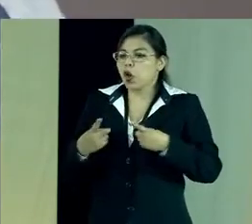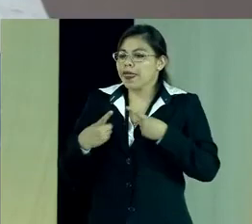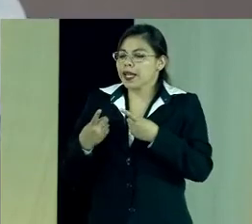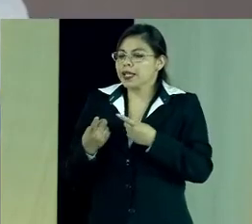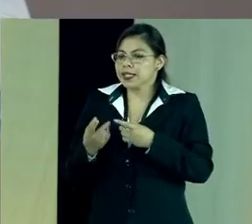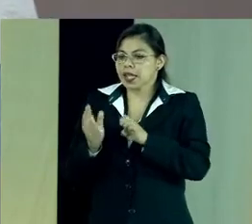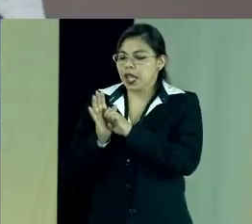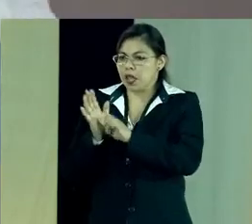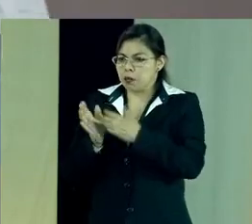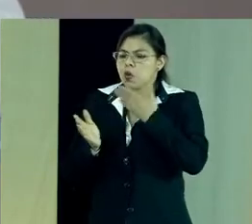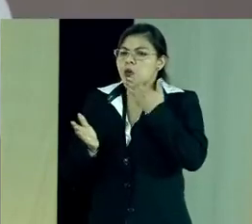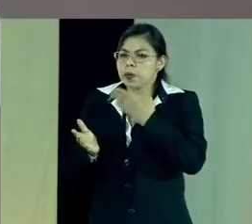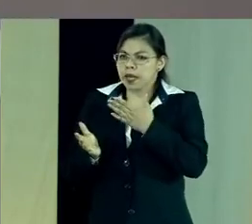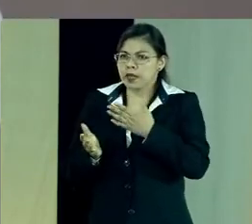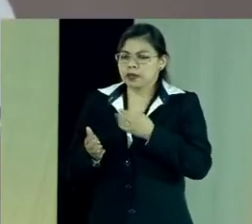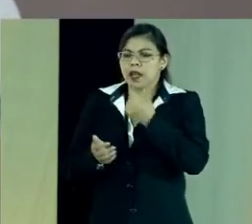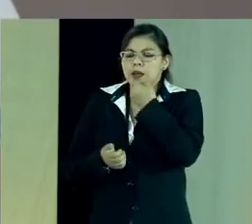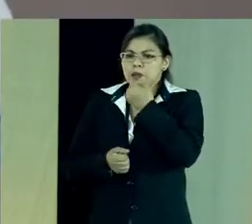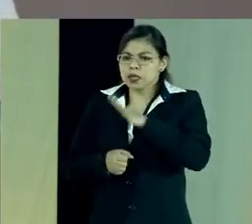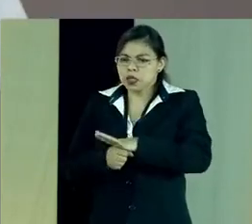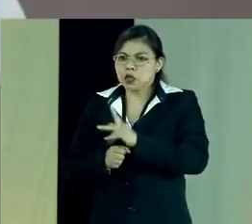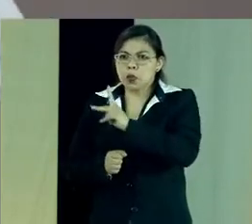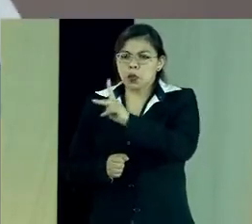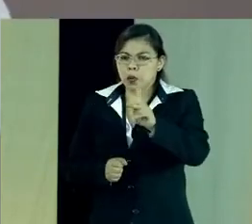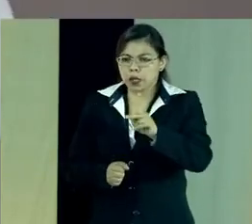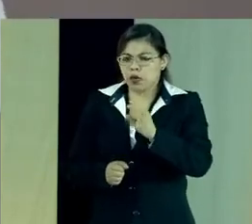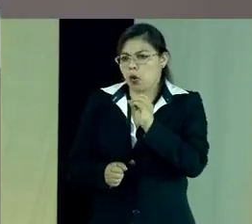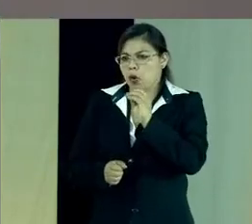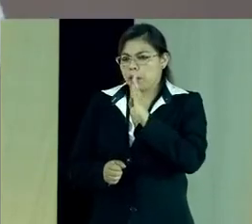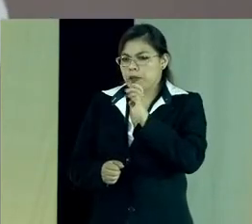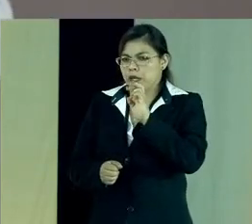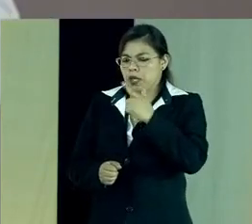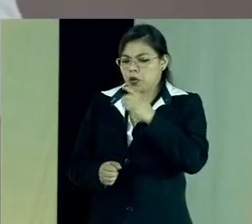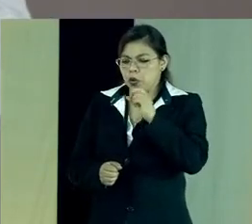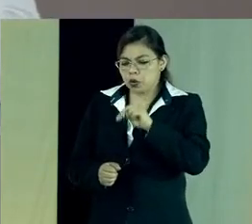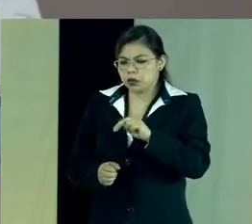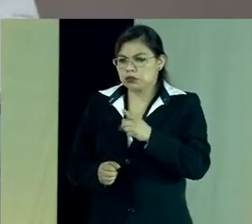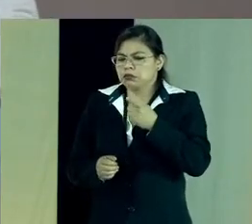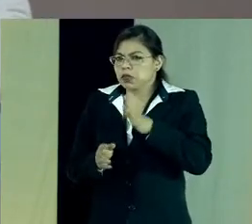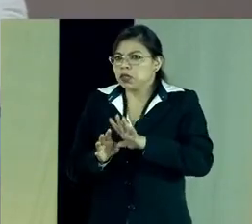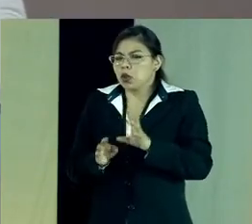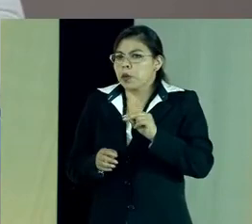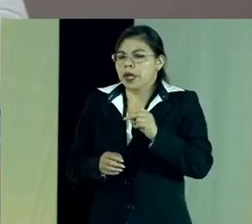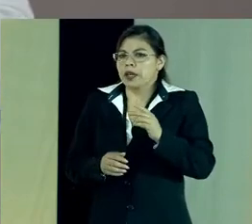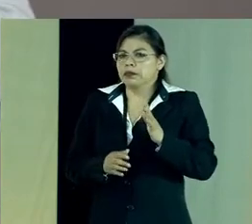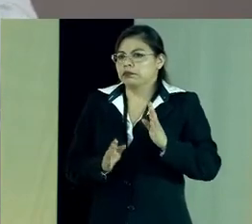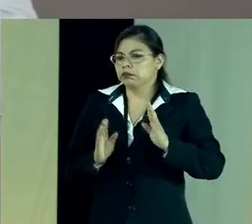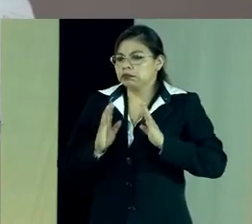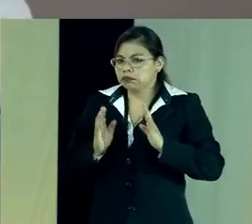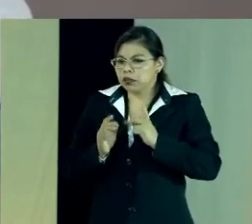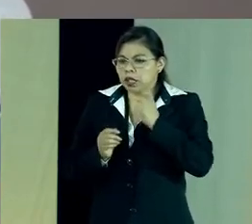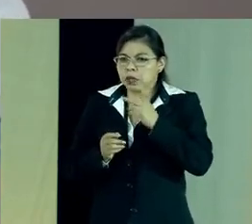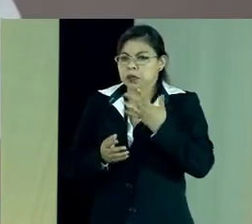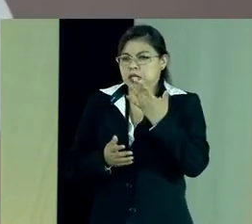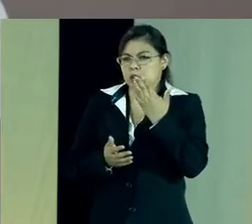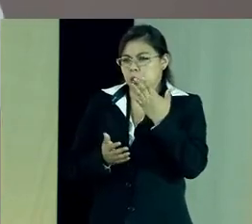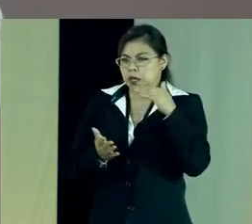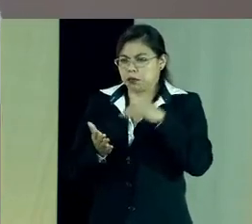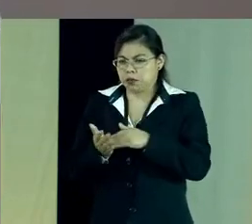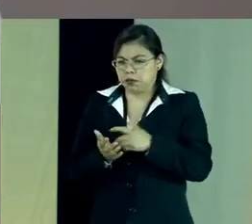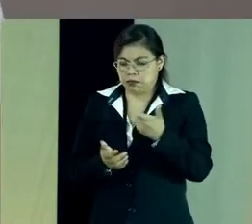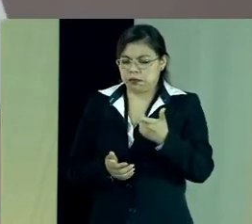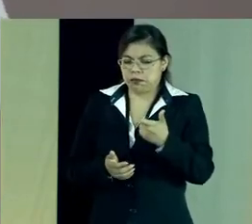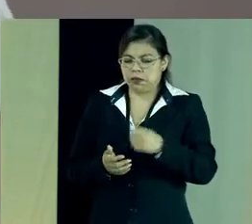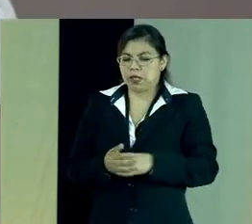administración pública inmune al cañonazo obregón obregón su día dijo que no había general que resistieron cañonazos cincuenta mil pesos